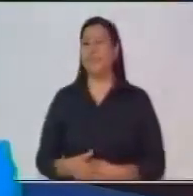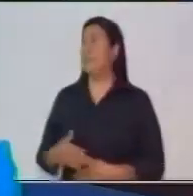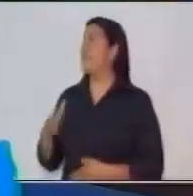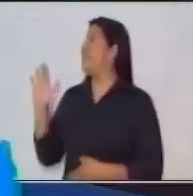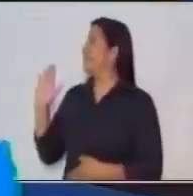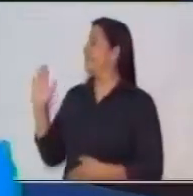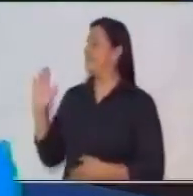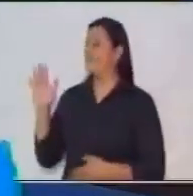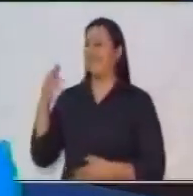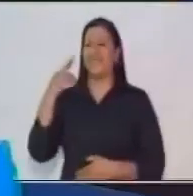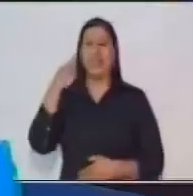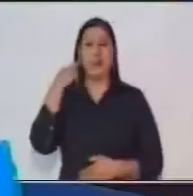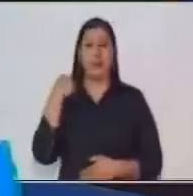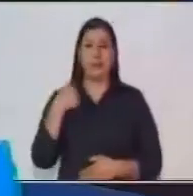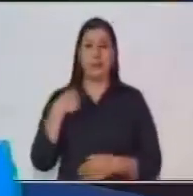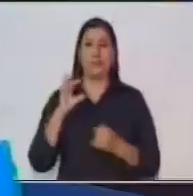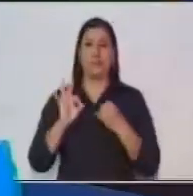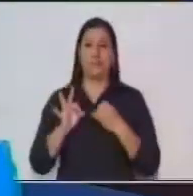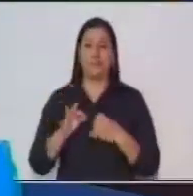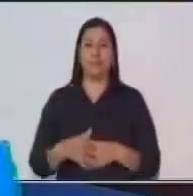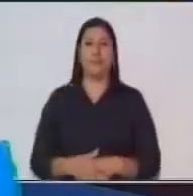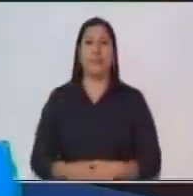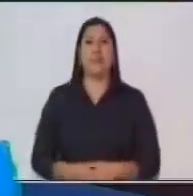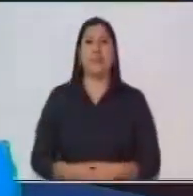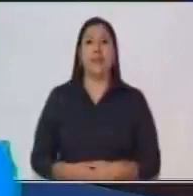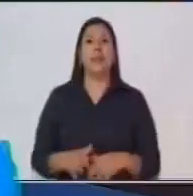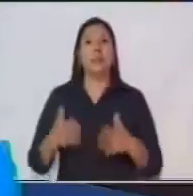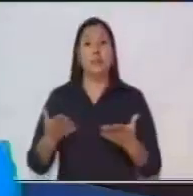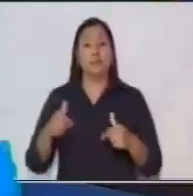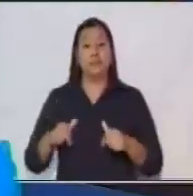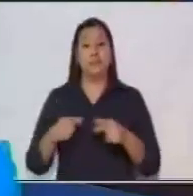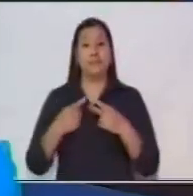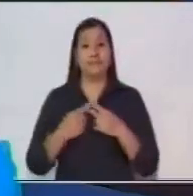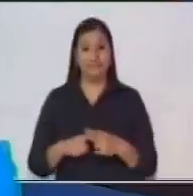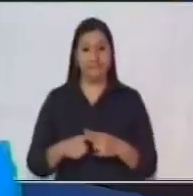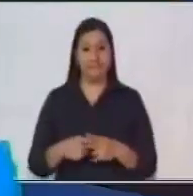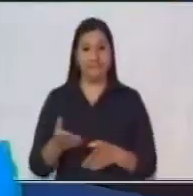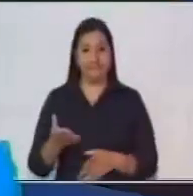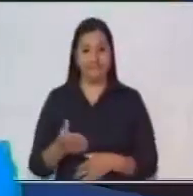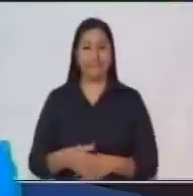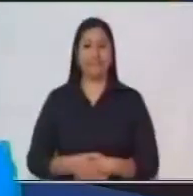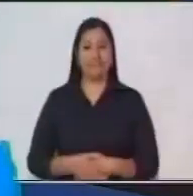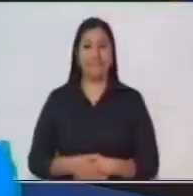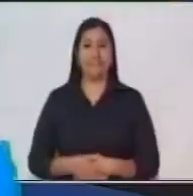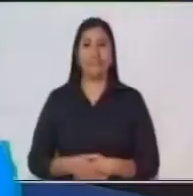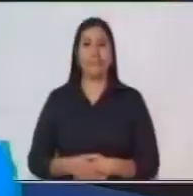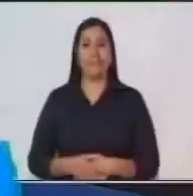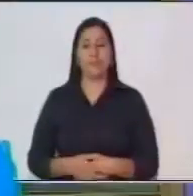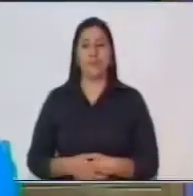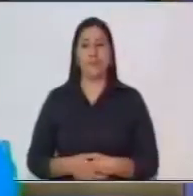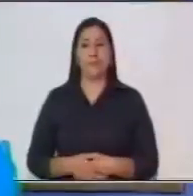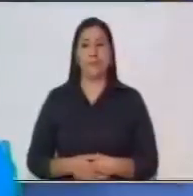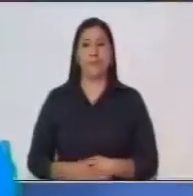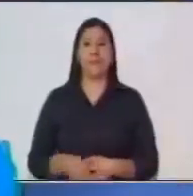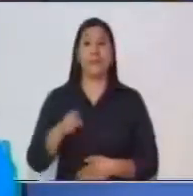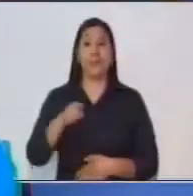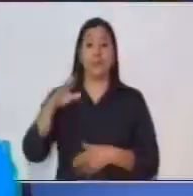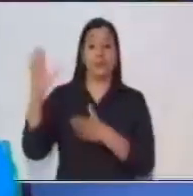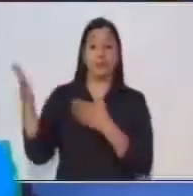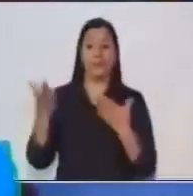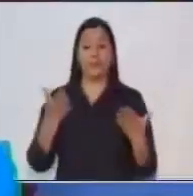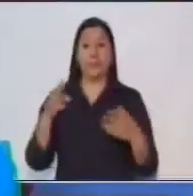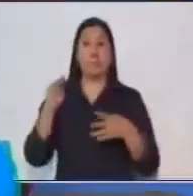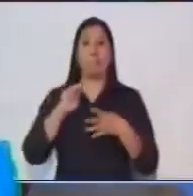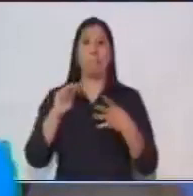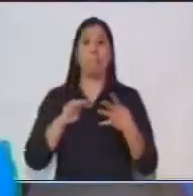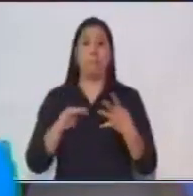Ruth. Hola Ruth. Y bien, vamos a dar inicio en lo que usted se afianza de su material